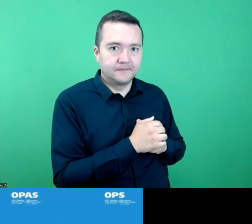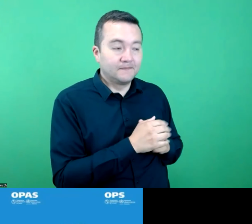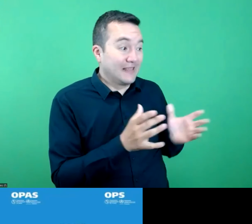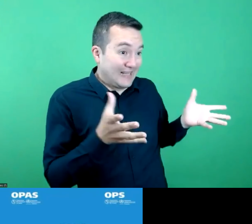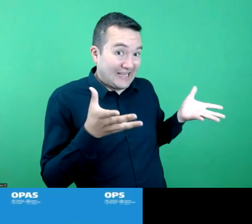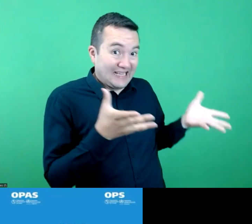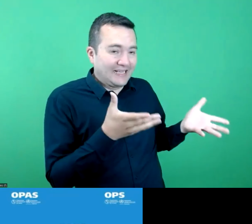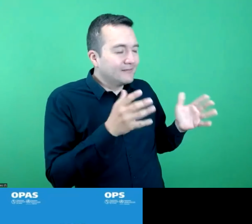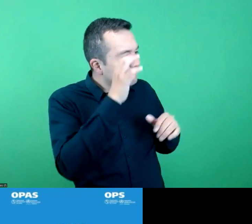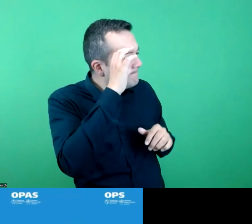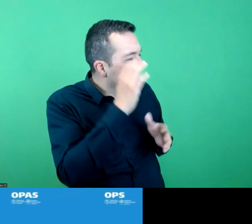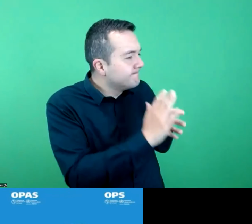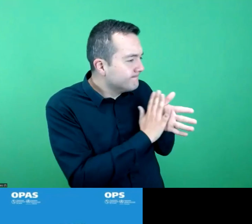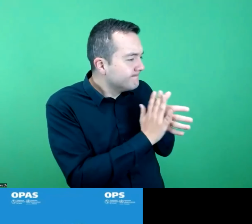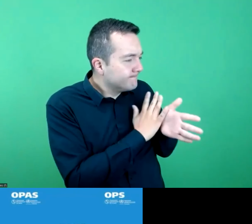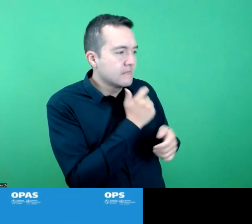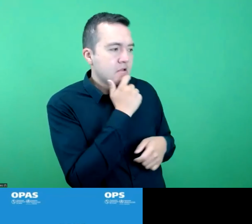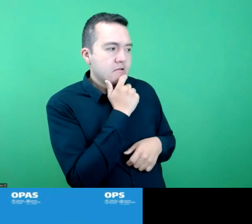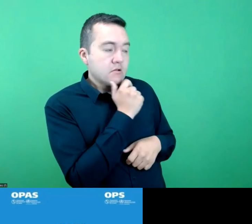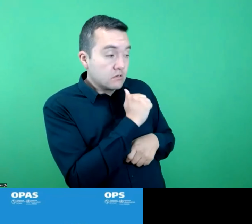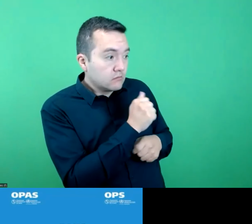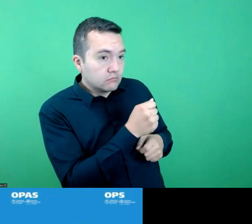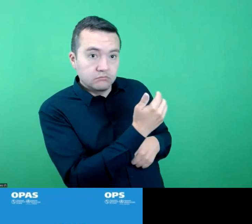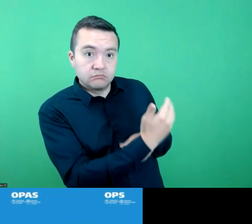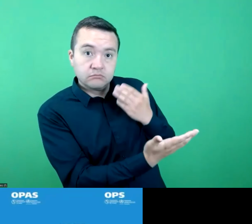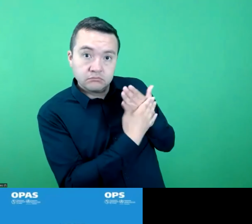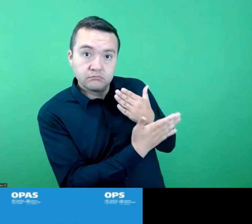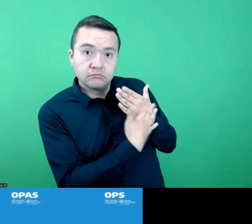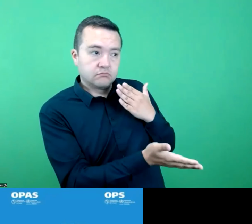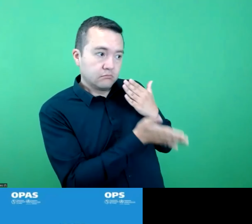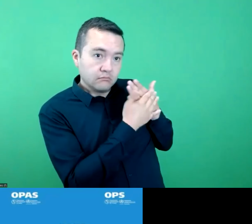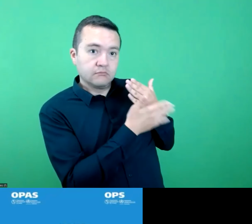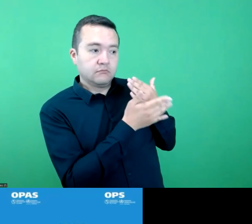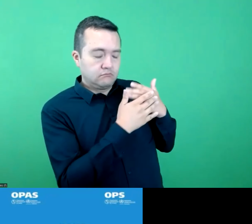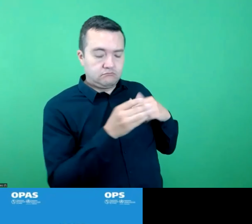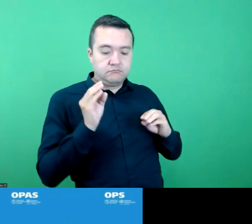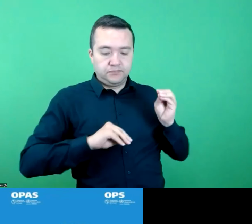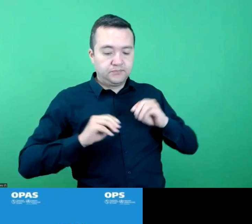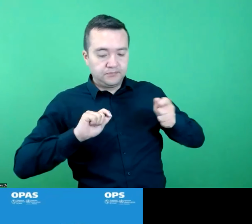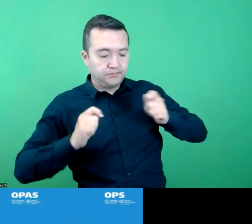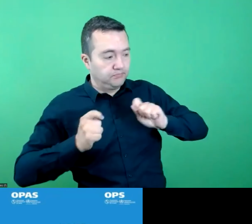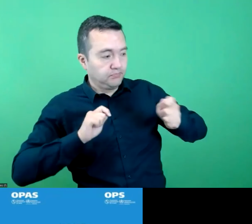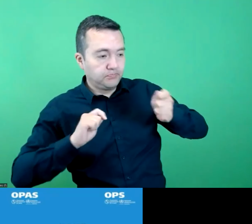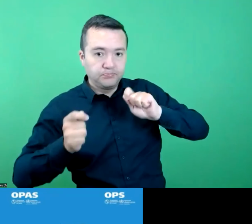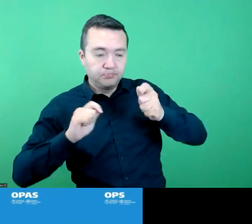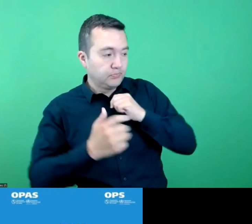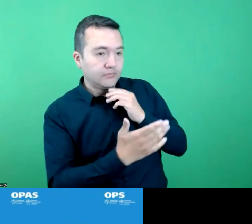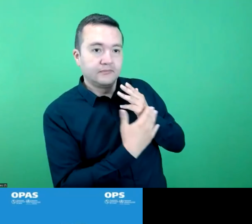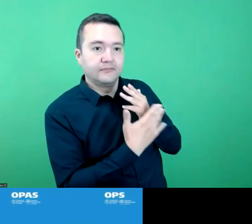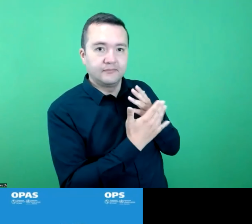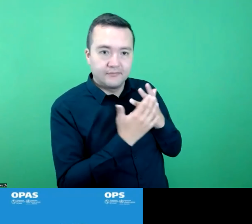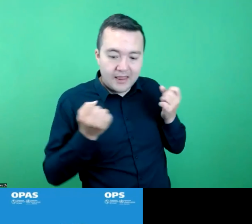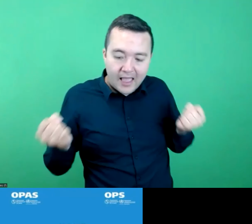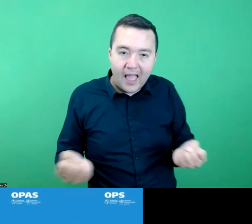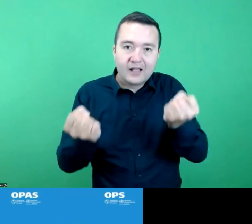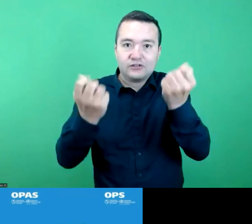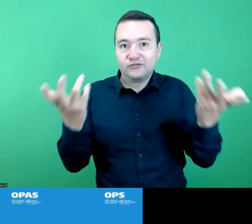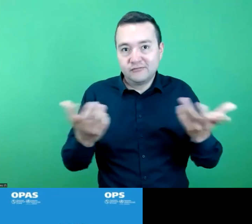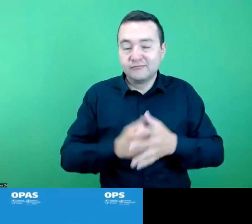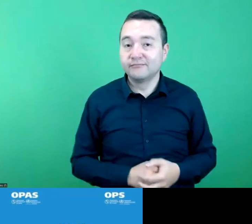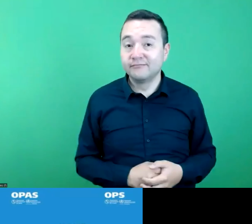destaca la urgencia, la necesidad indispensable, el